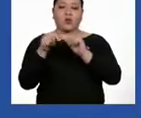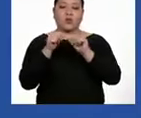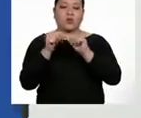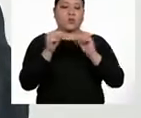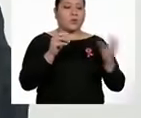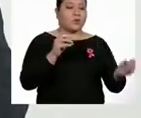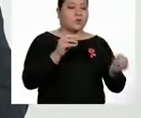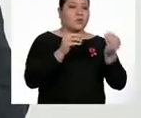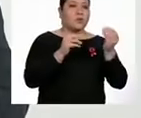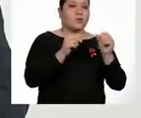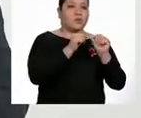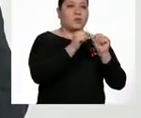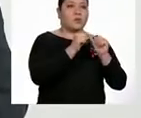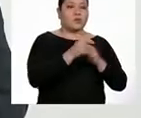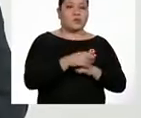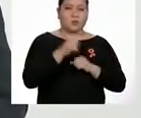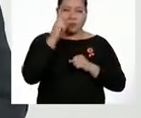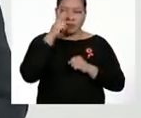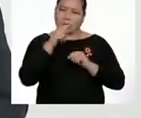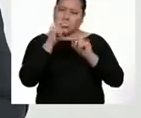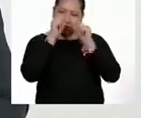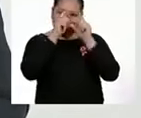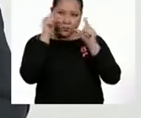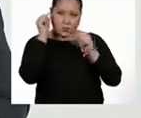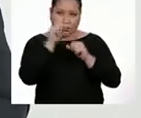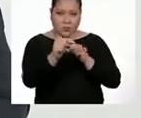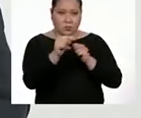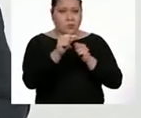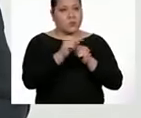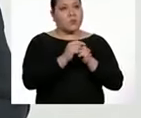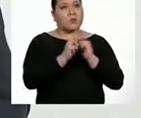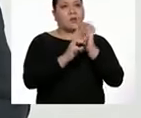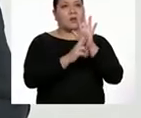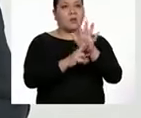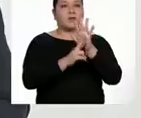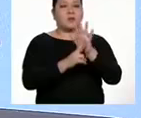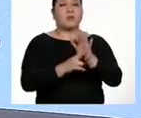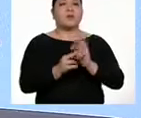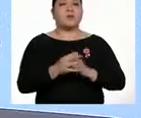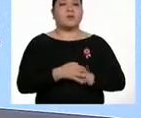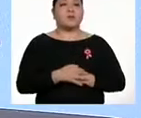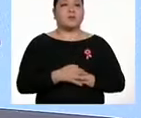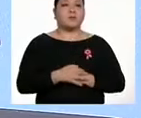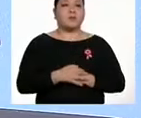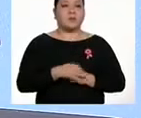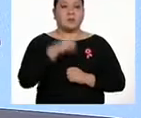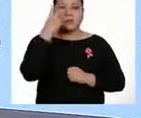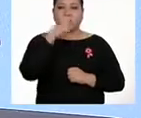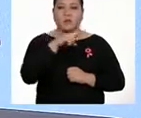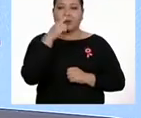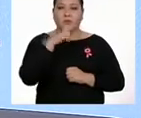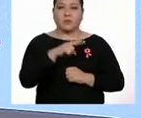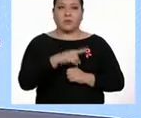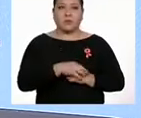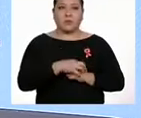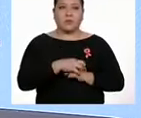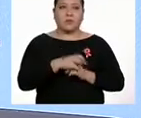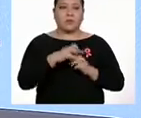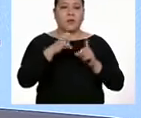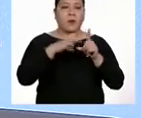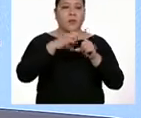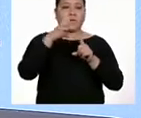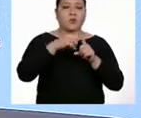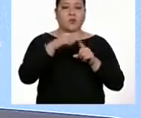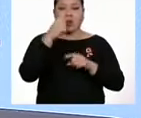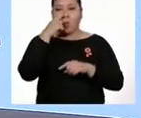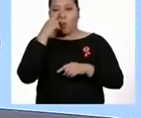extremos. ¿Hay algo que te llame la atención de esta representación gráfica? Veo que el intervalo de la presión sistólica